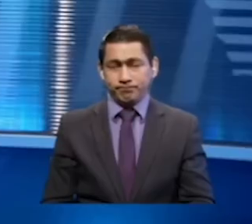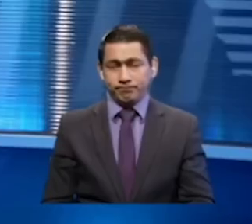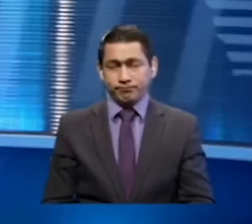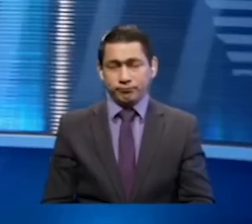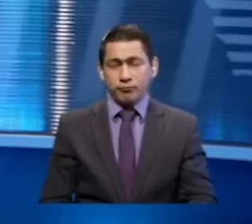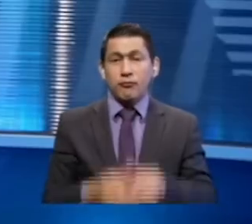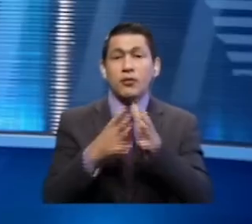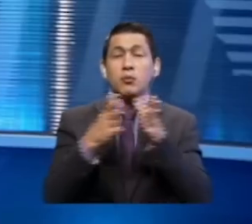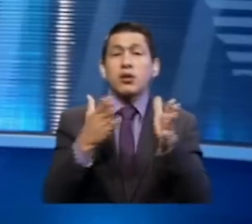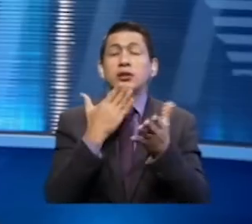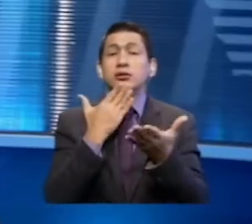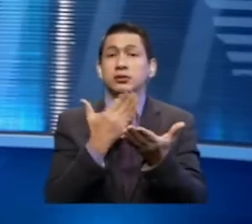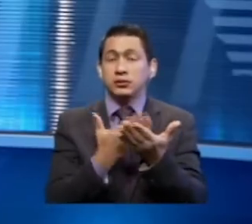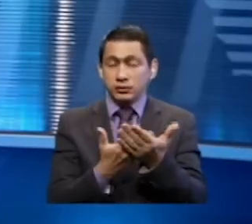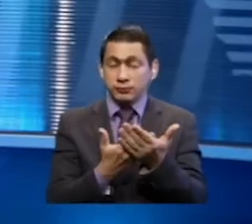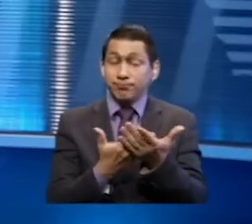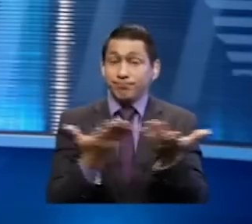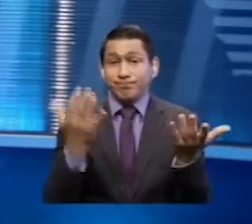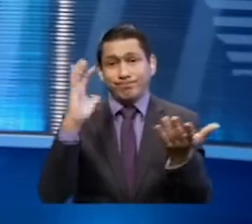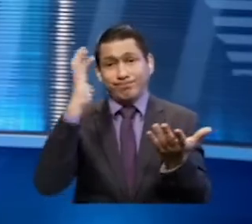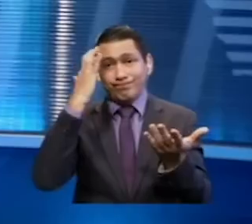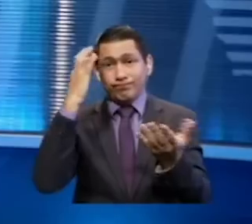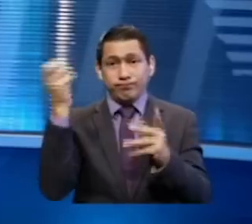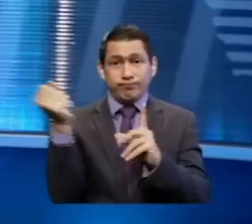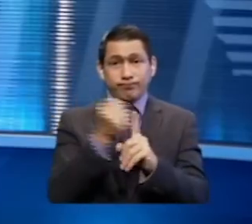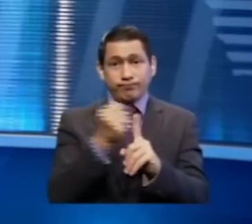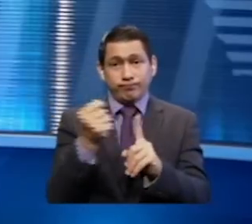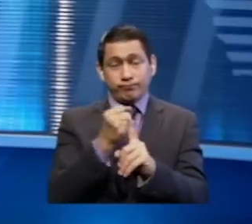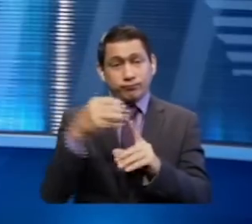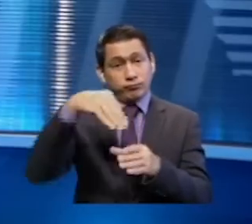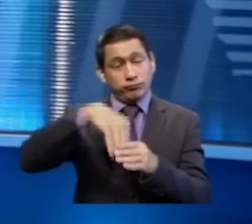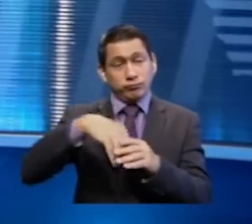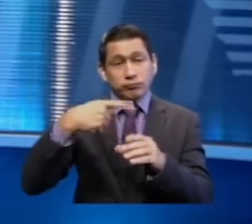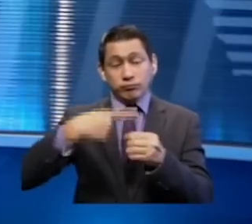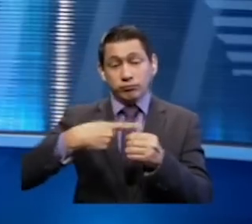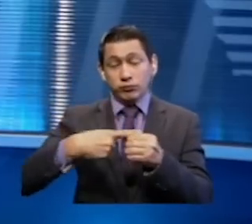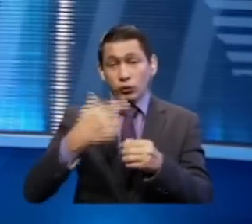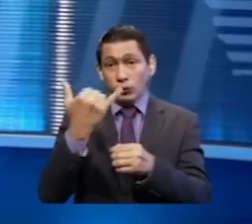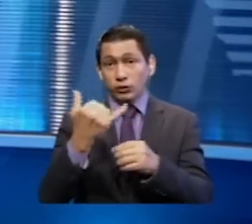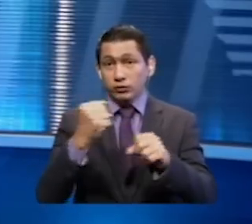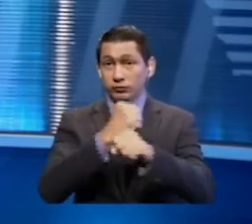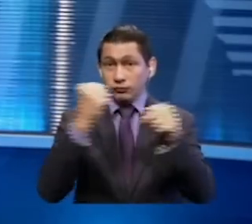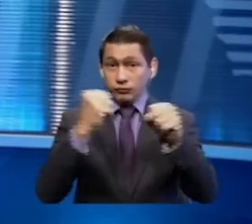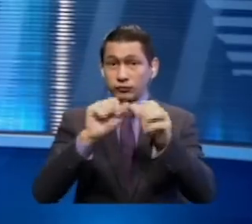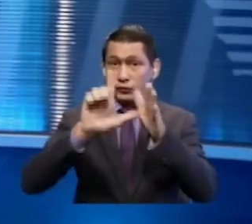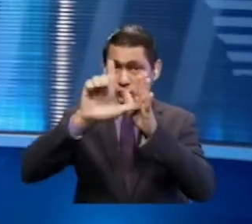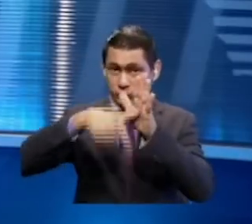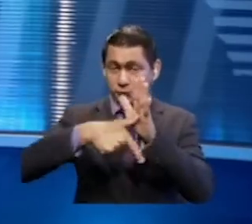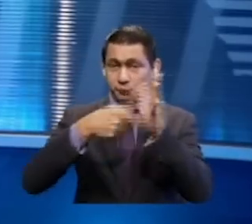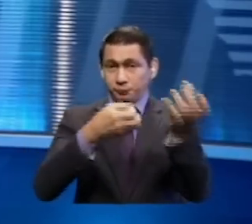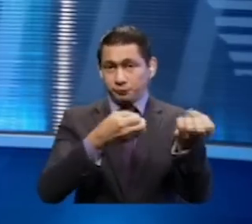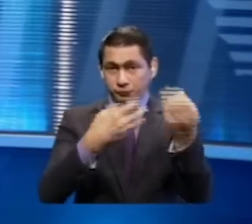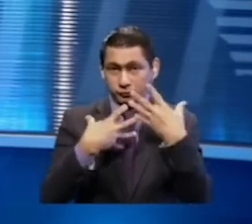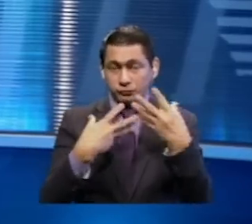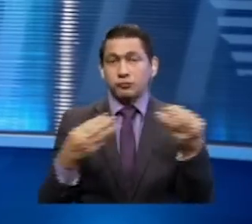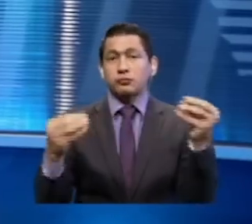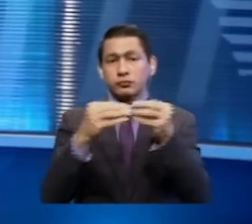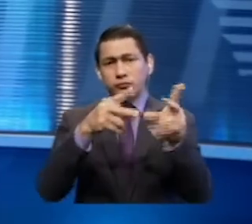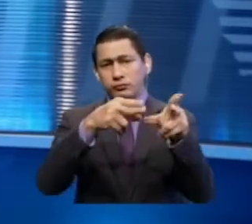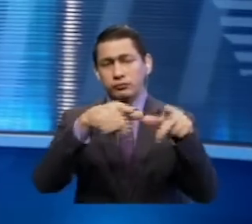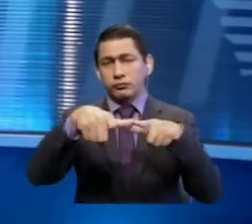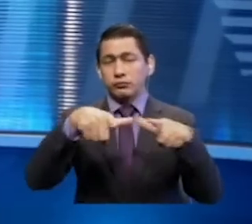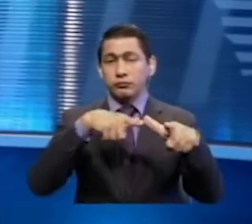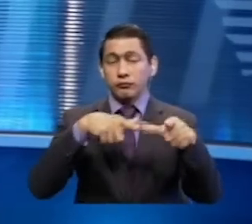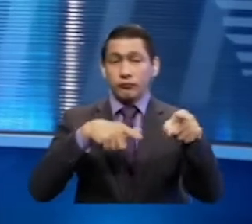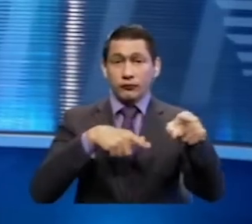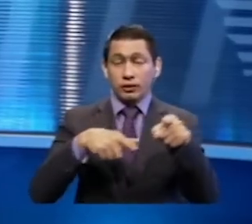Gracias, Gustavo. Inquietante la información desde la capital que se produce a esta hora. Manténnos al tanto sobre el desarrollo informativo ahí. Y el